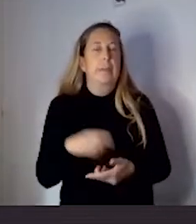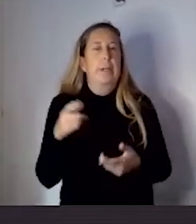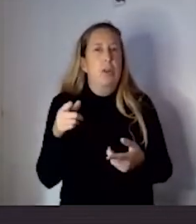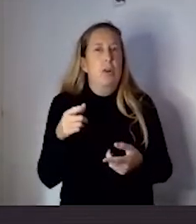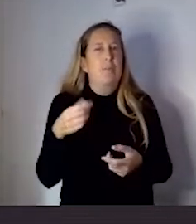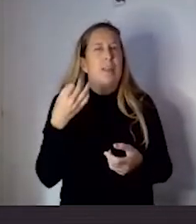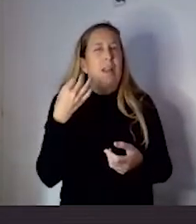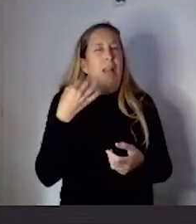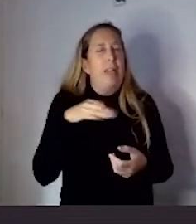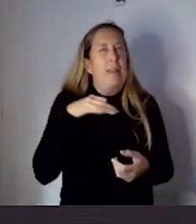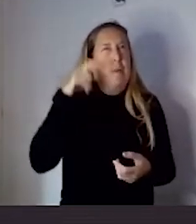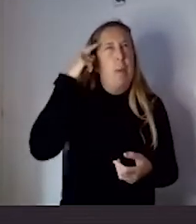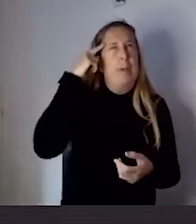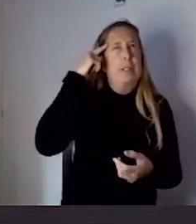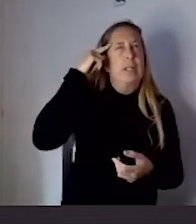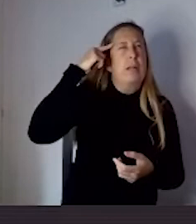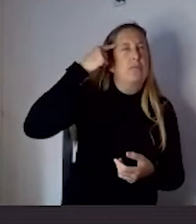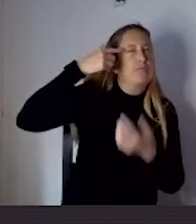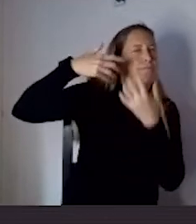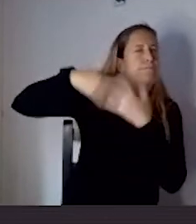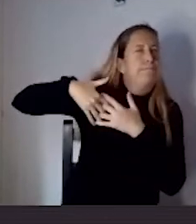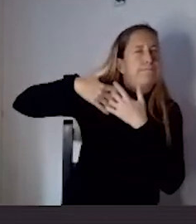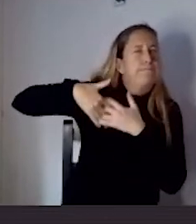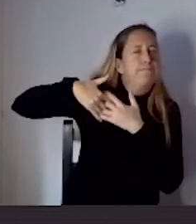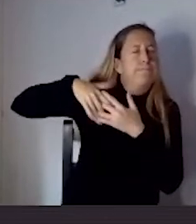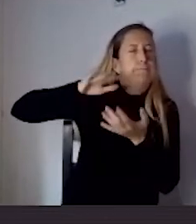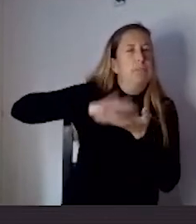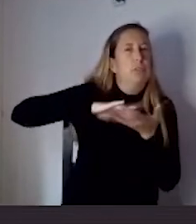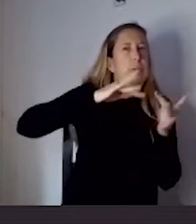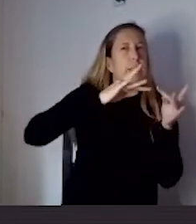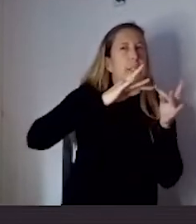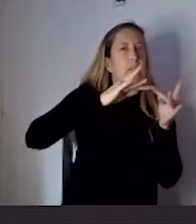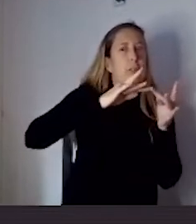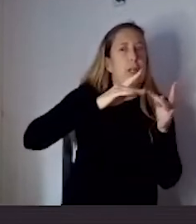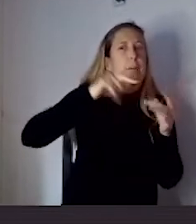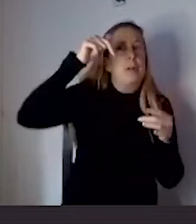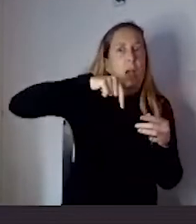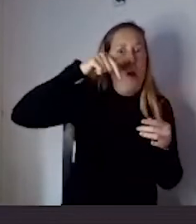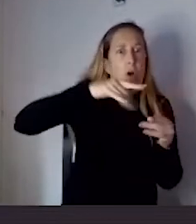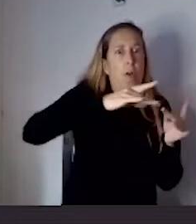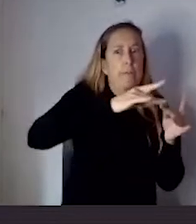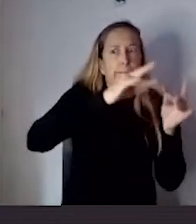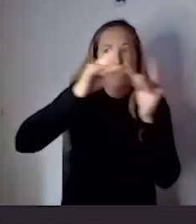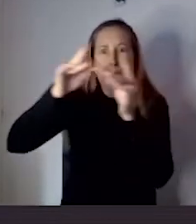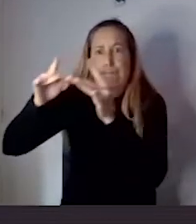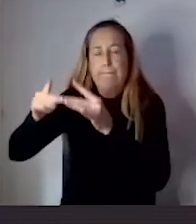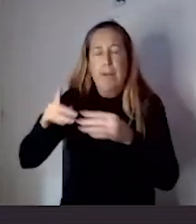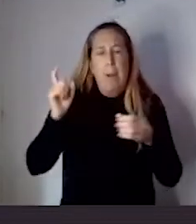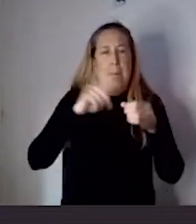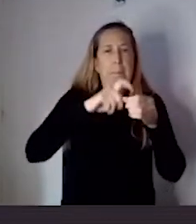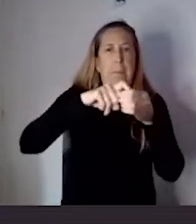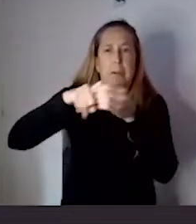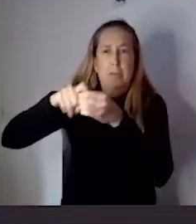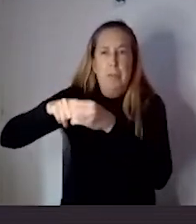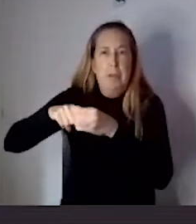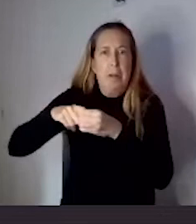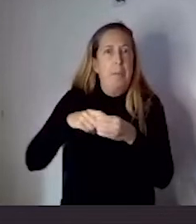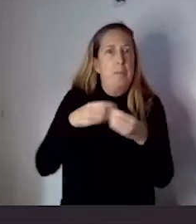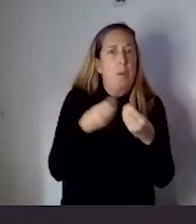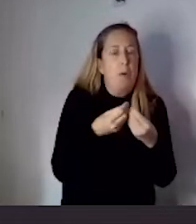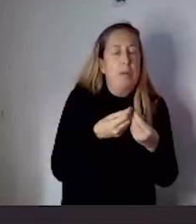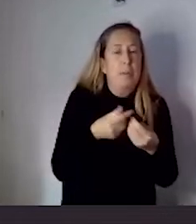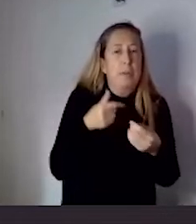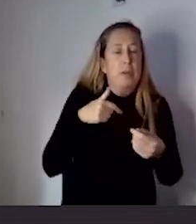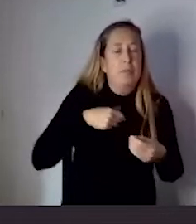esto de la tecnología porque hoy en día estamos más conectados con más personas que nunca sin embargo nos sentimos más solos